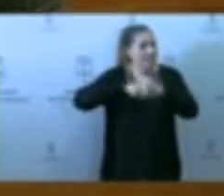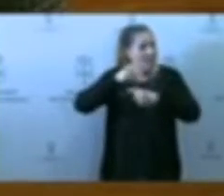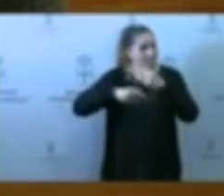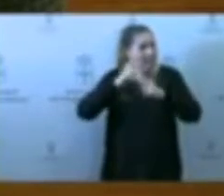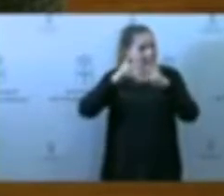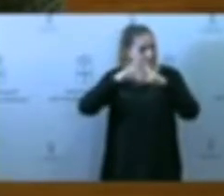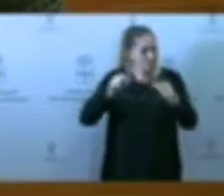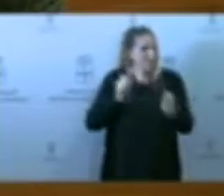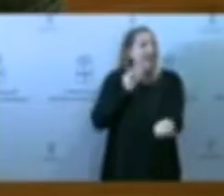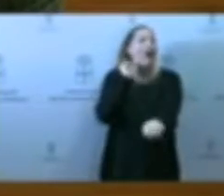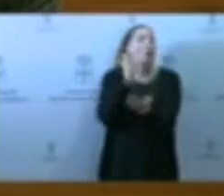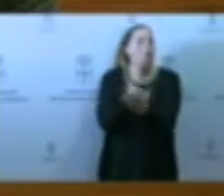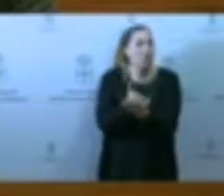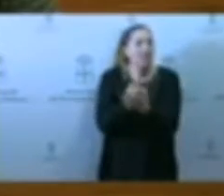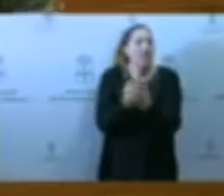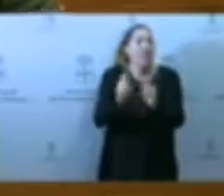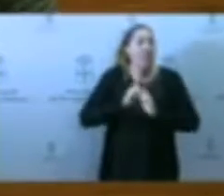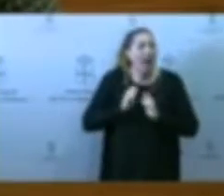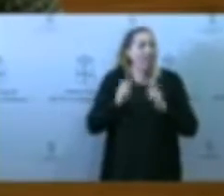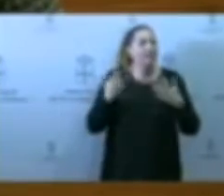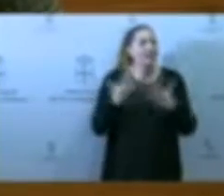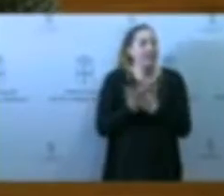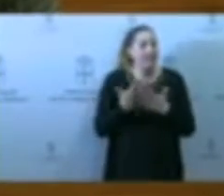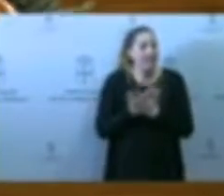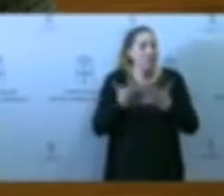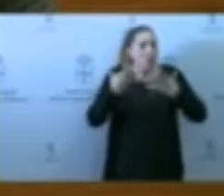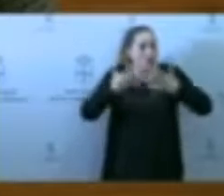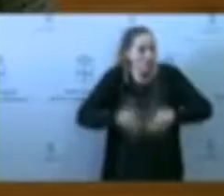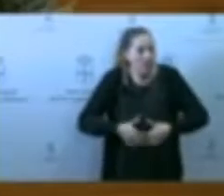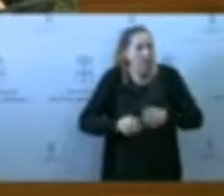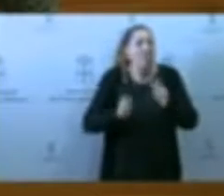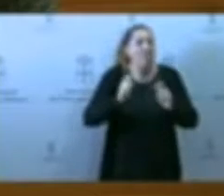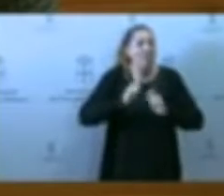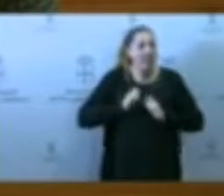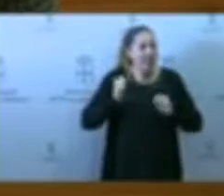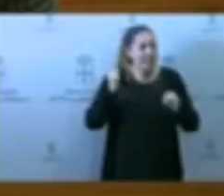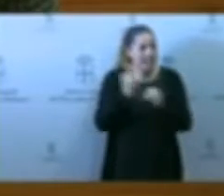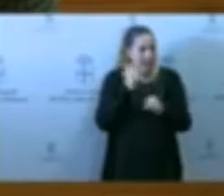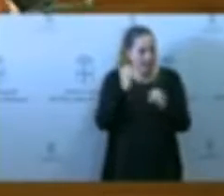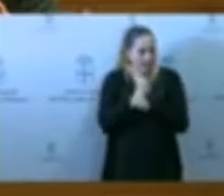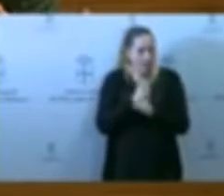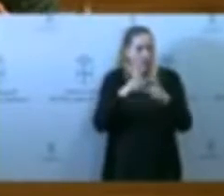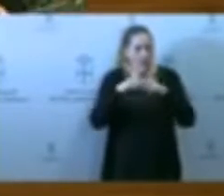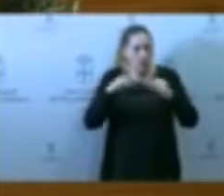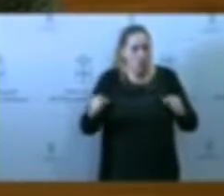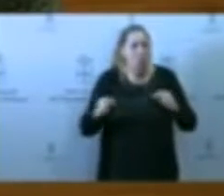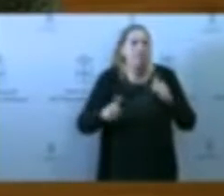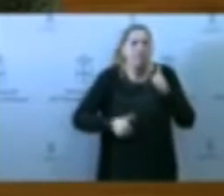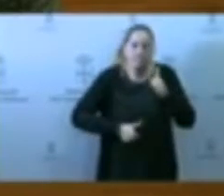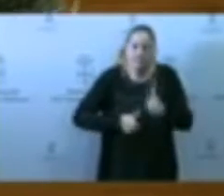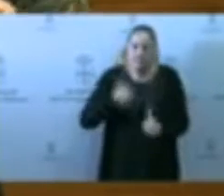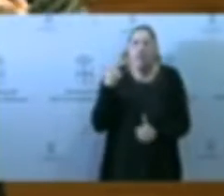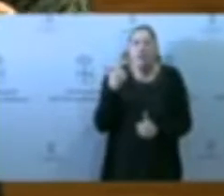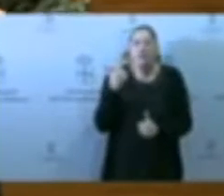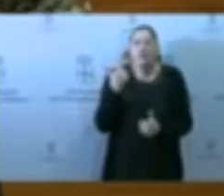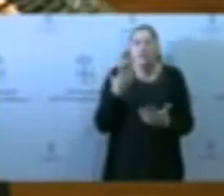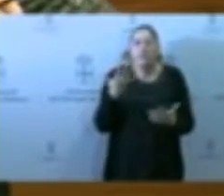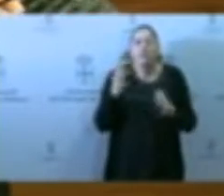Asturias que crea tejido industrial, que crea puestos de trabajo y que, desde luego, estamos, señor